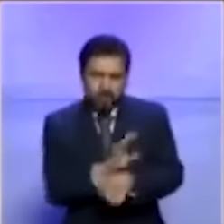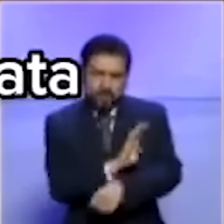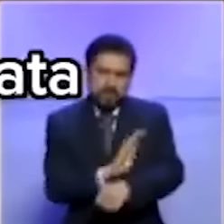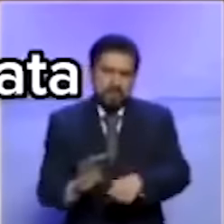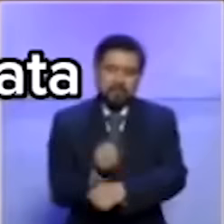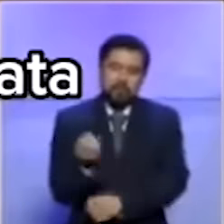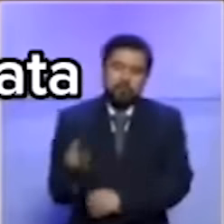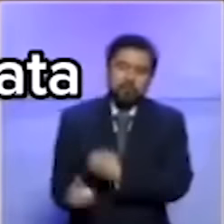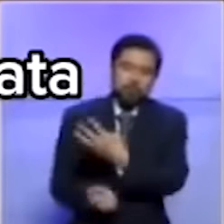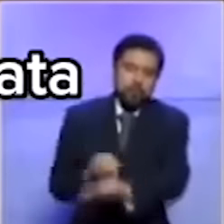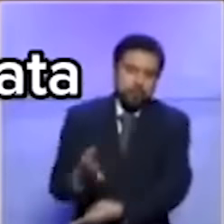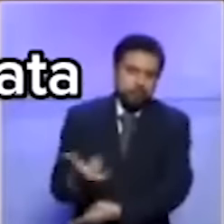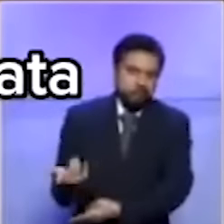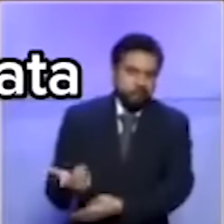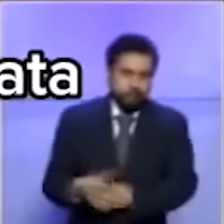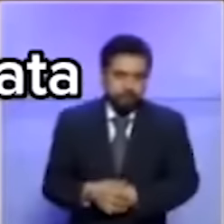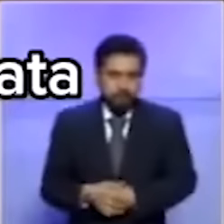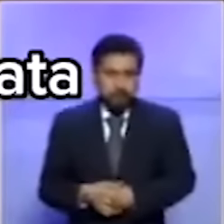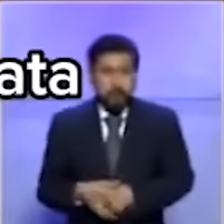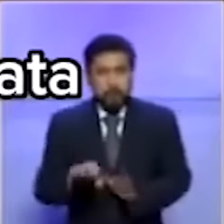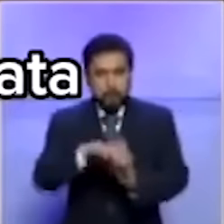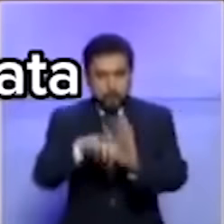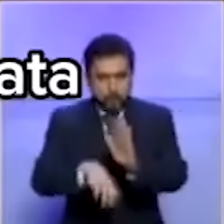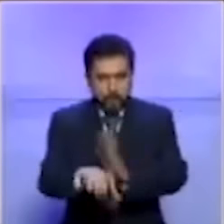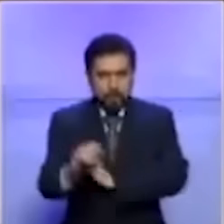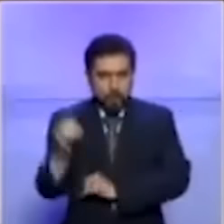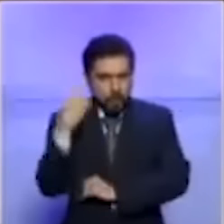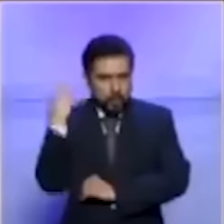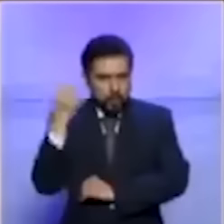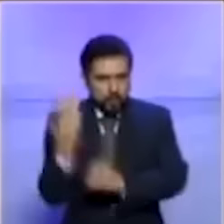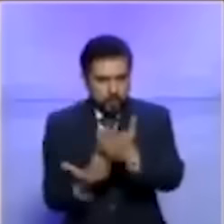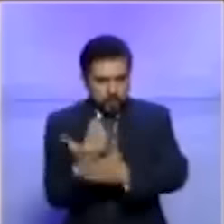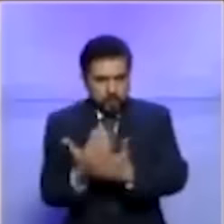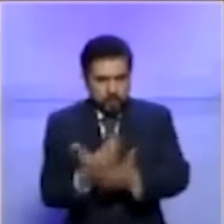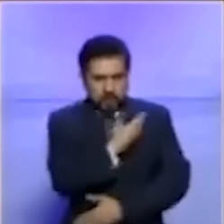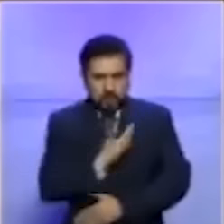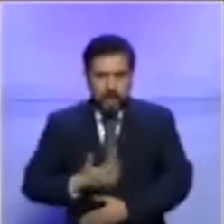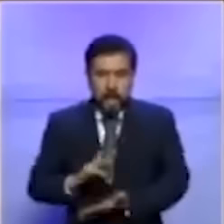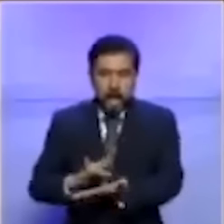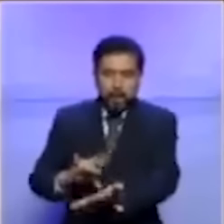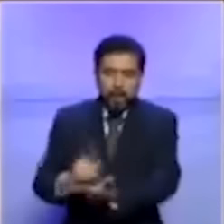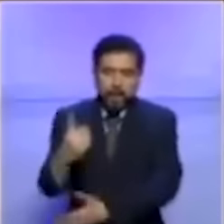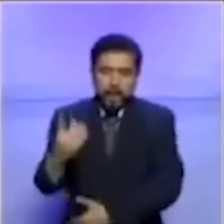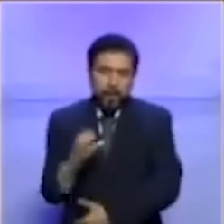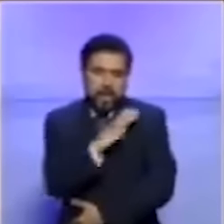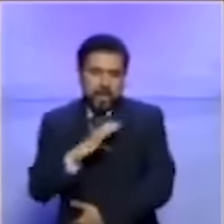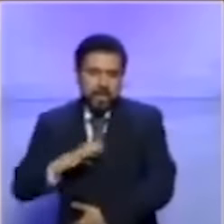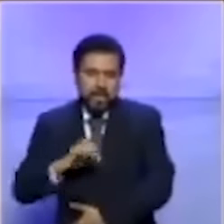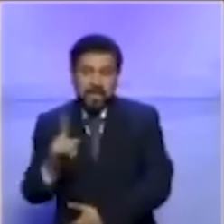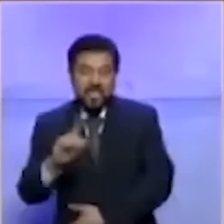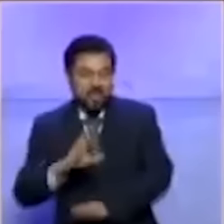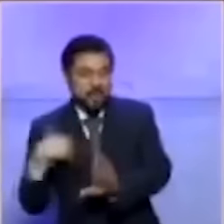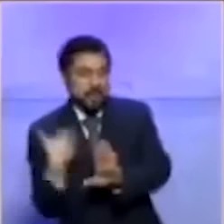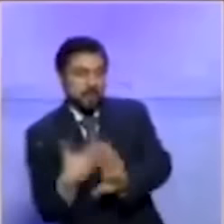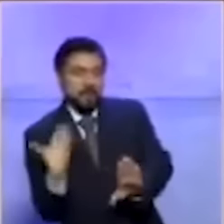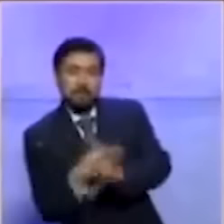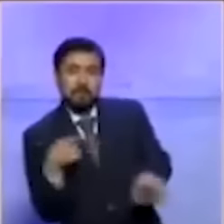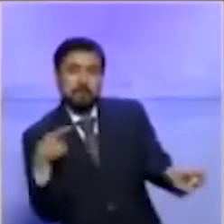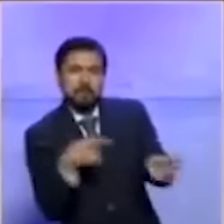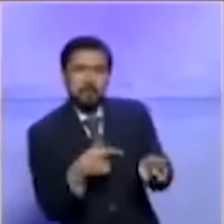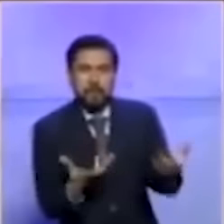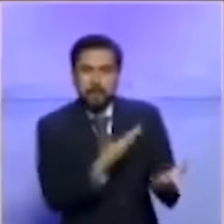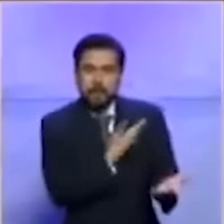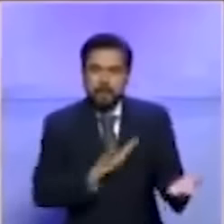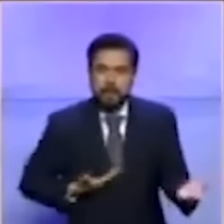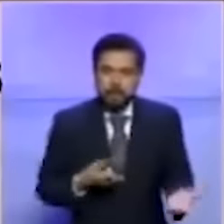mañaneras fueron un espacio para atacar una candidata y apoyar a otra y esta intervención se materializó como ya